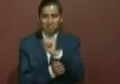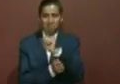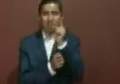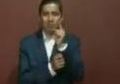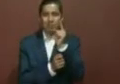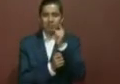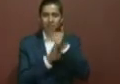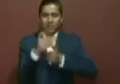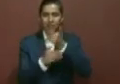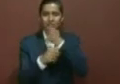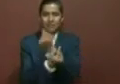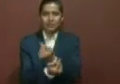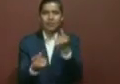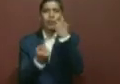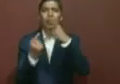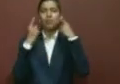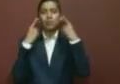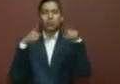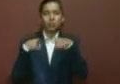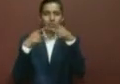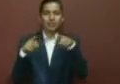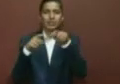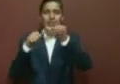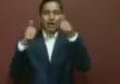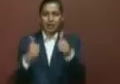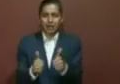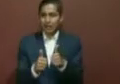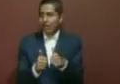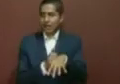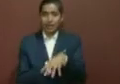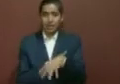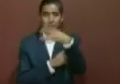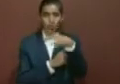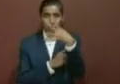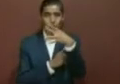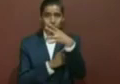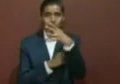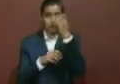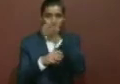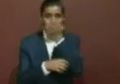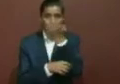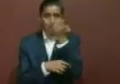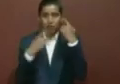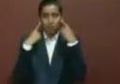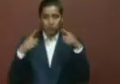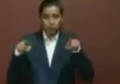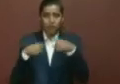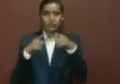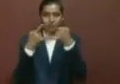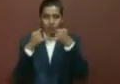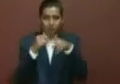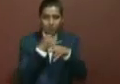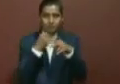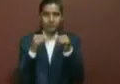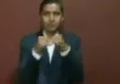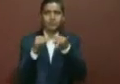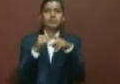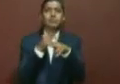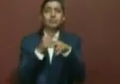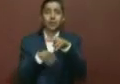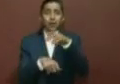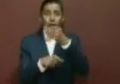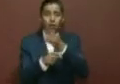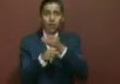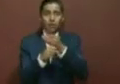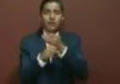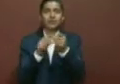para la Música y las Artes. Vamos a inaugurar 14 escuelas de música. De hecho, el día de hoy vamos a empezar con Zaguayo